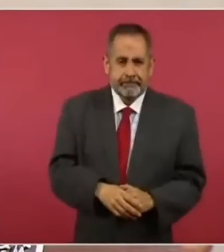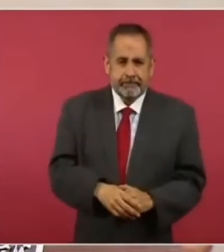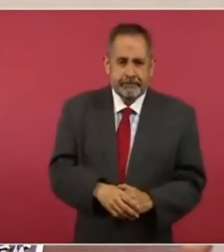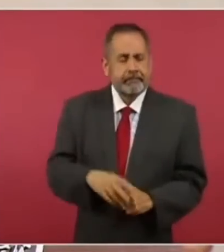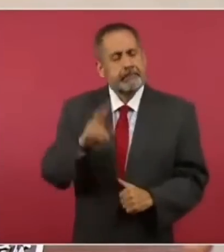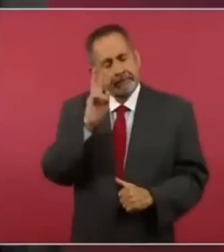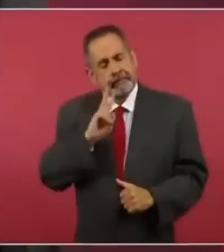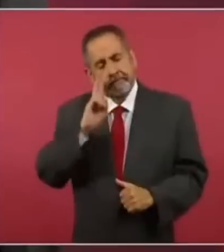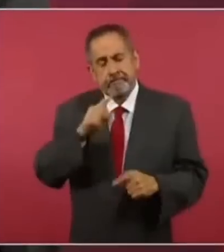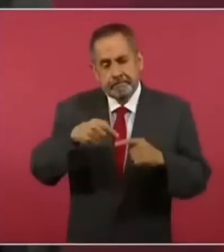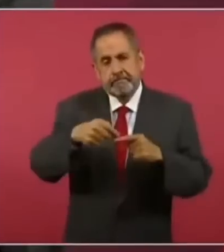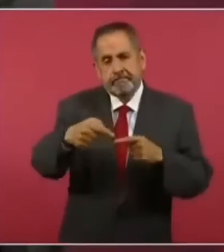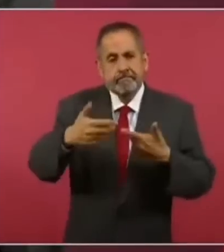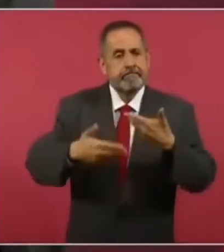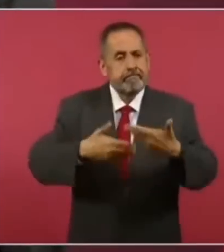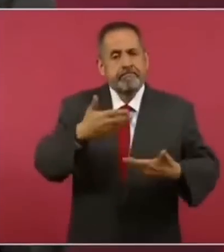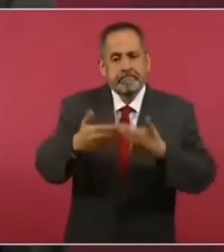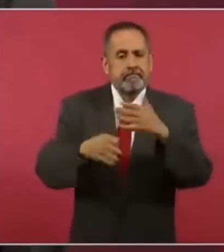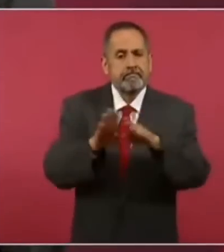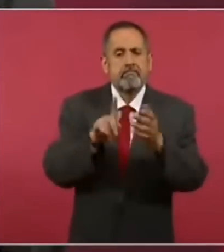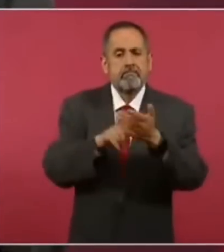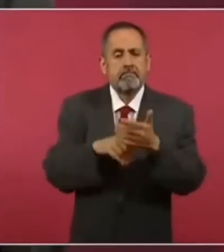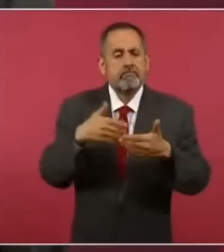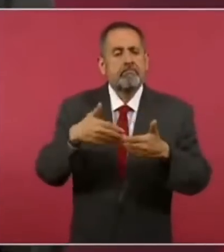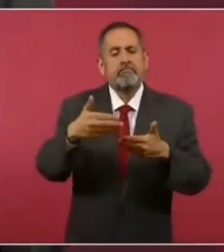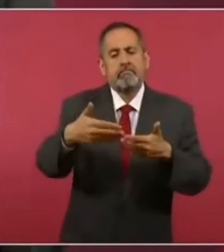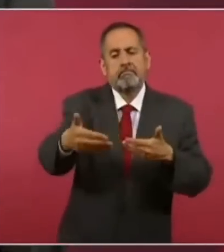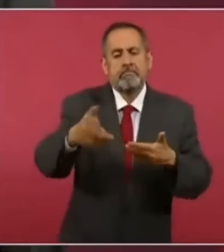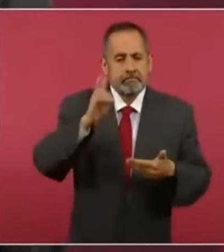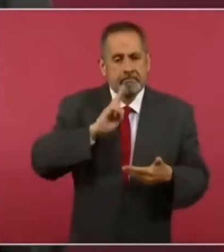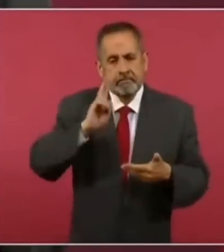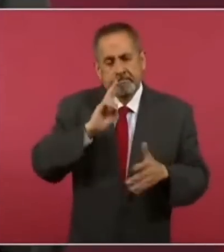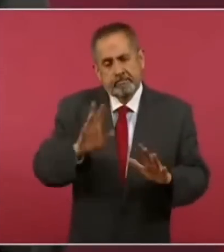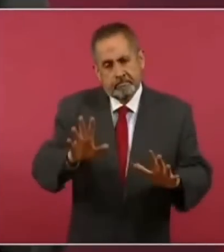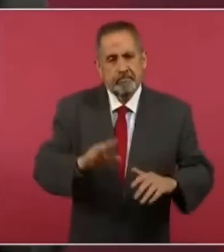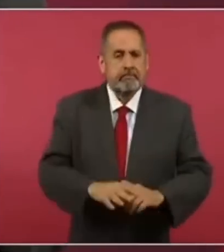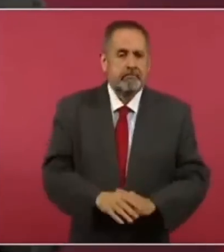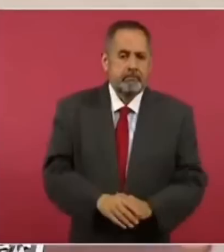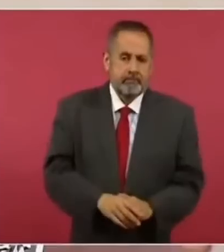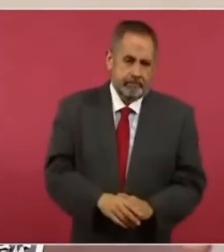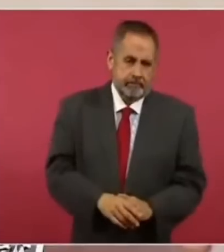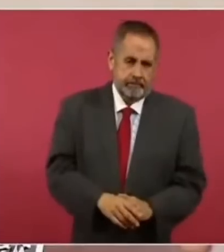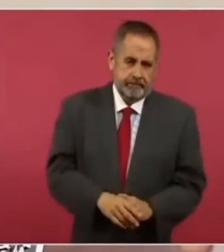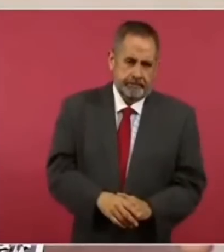tenemos que ver cómo se desenvuelven las cosas.